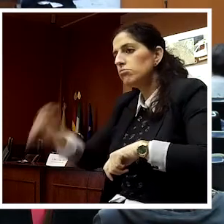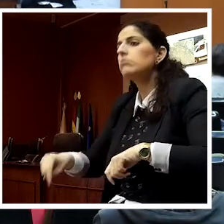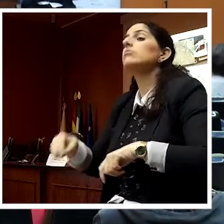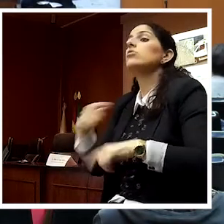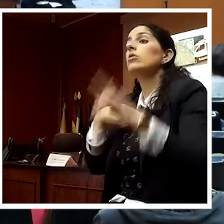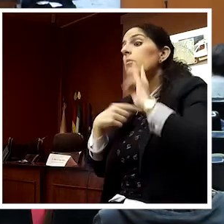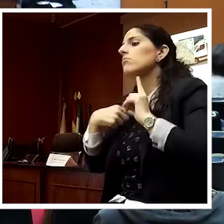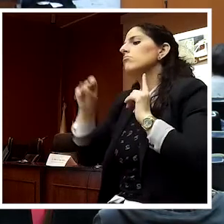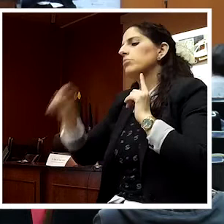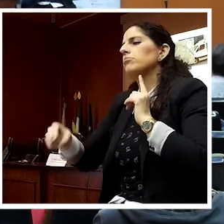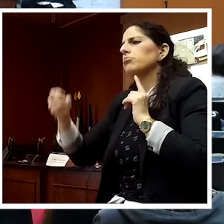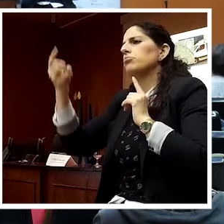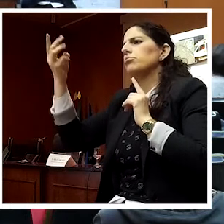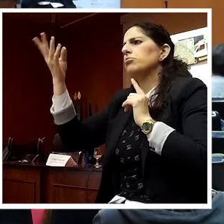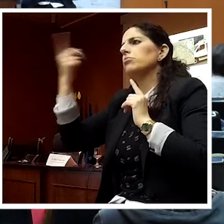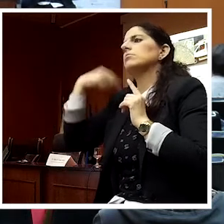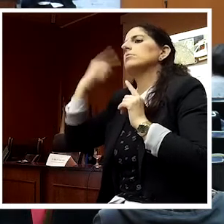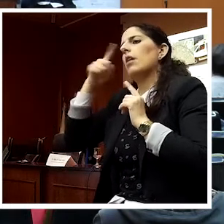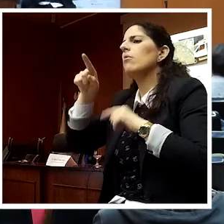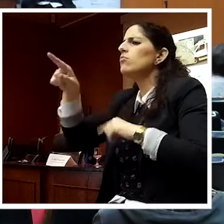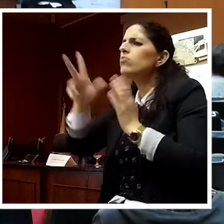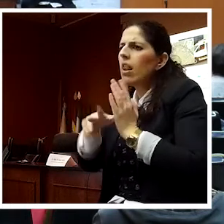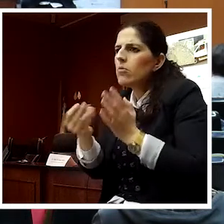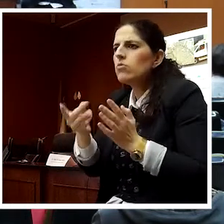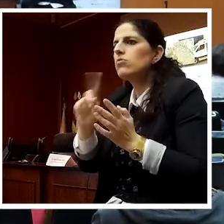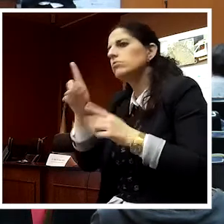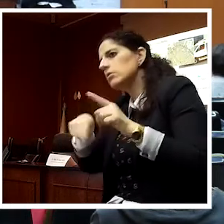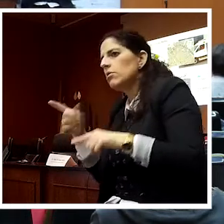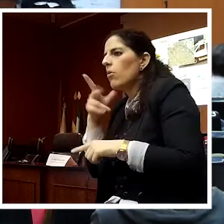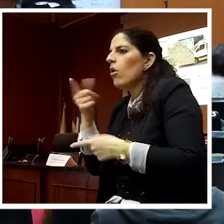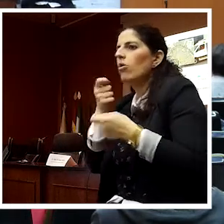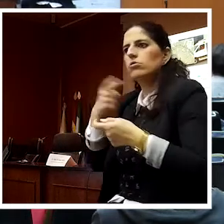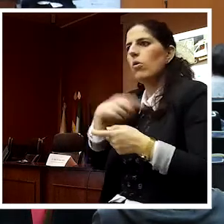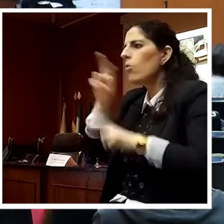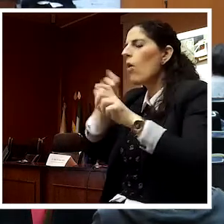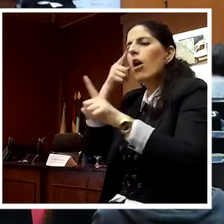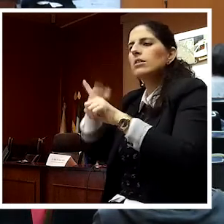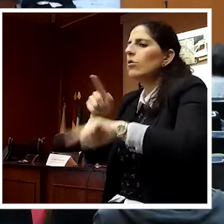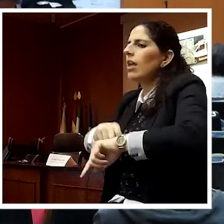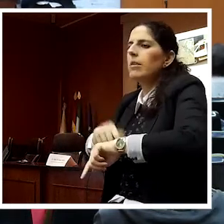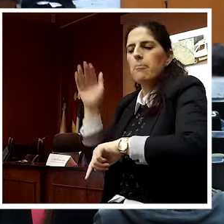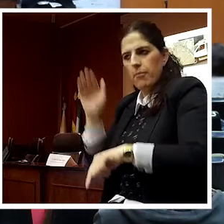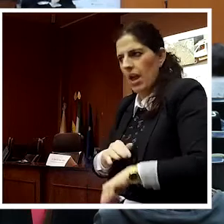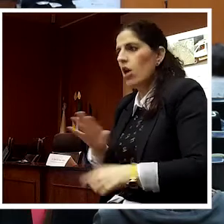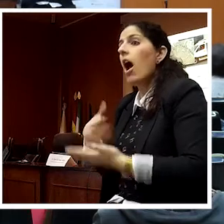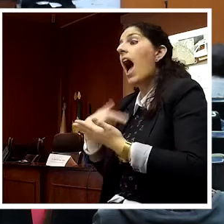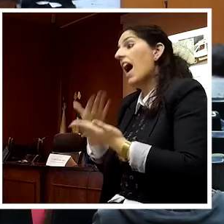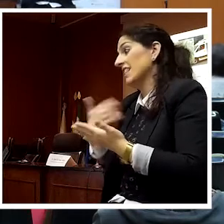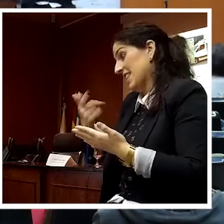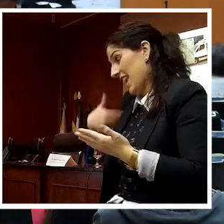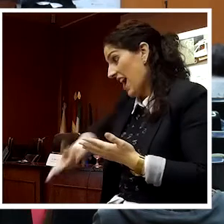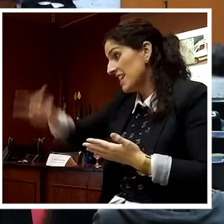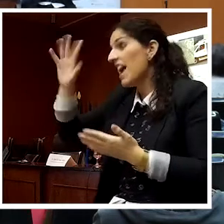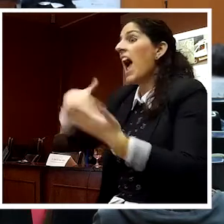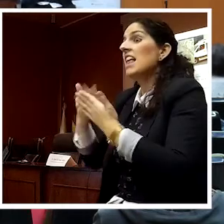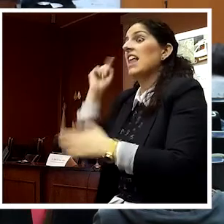la ambulancia también se mide. Y desde que se mueve la ambulancia hasta que llegamos al domicilio también se mide. Y